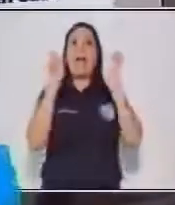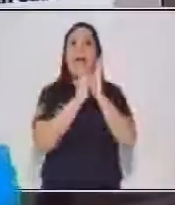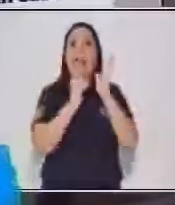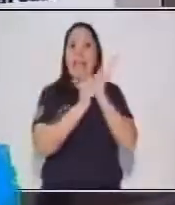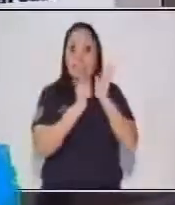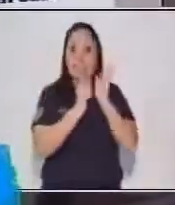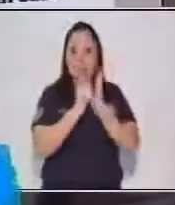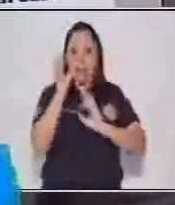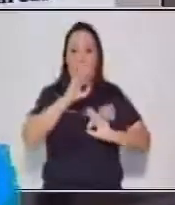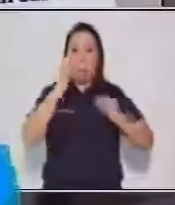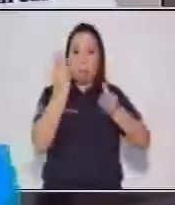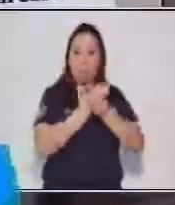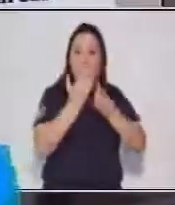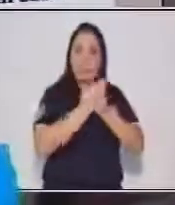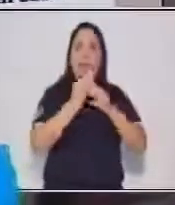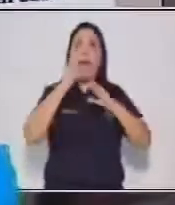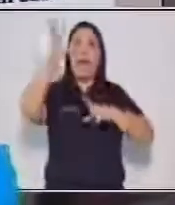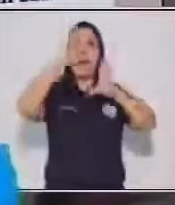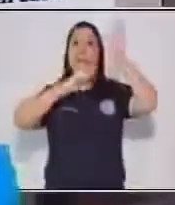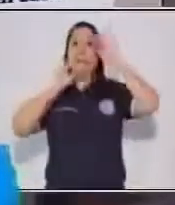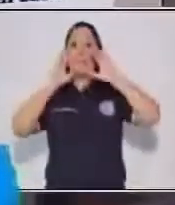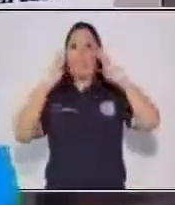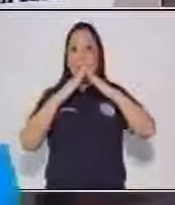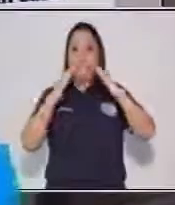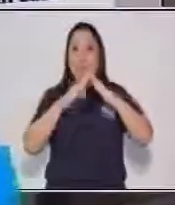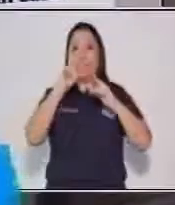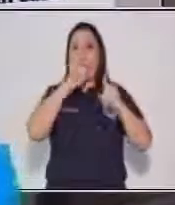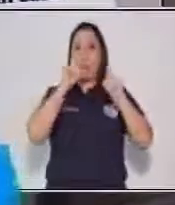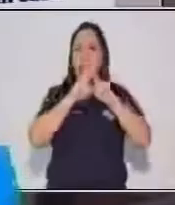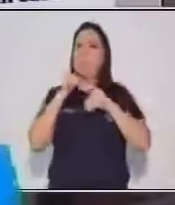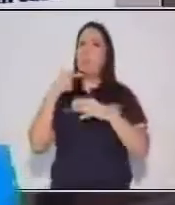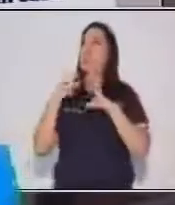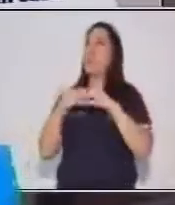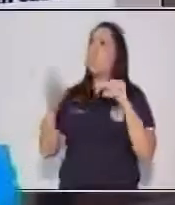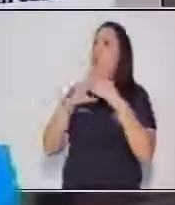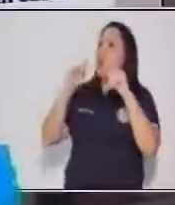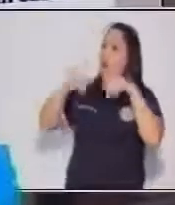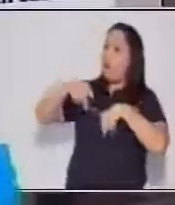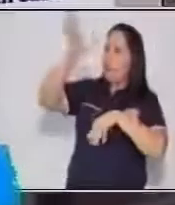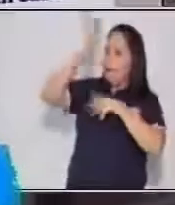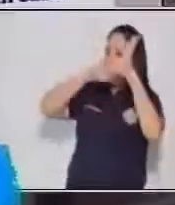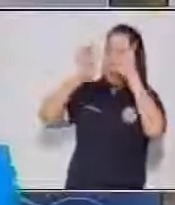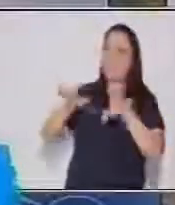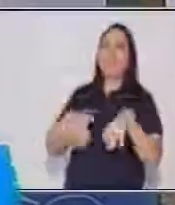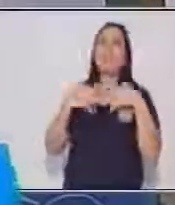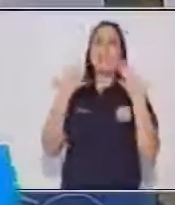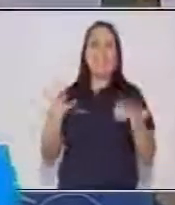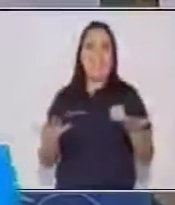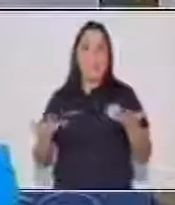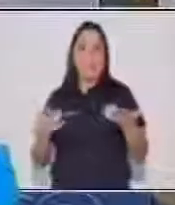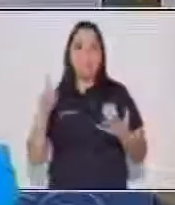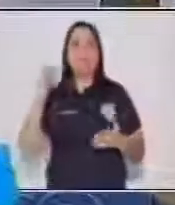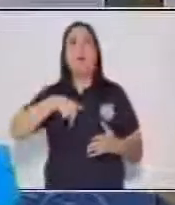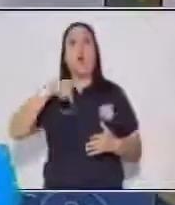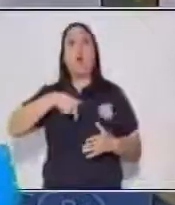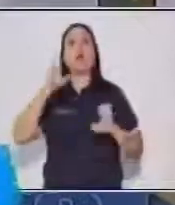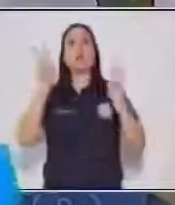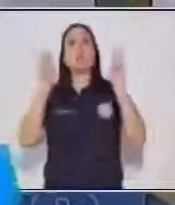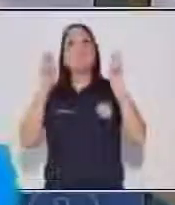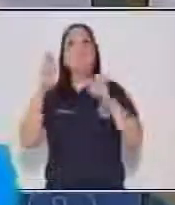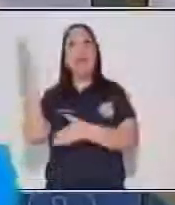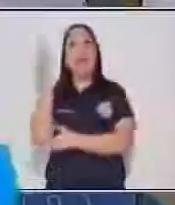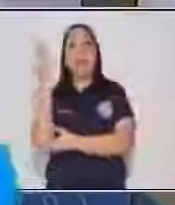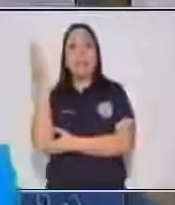tu portafolio de Aprendo en Casa y comenta con un adulto qué fue lo que aprendiste hoy. Hoy hablamos sobre la exposición